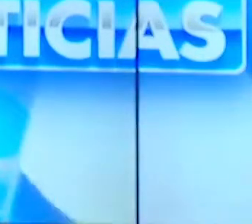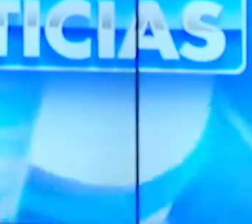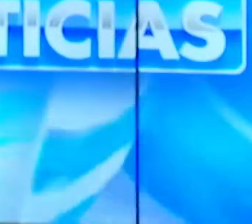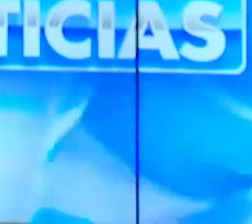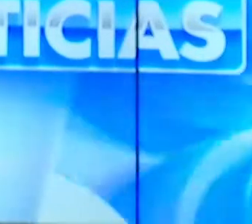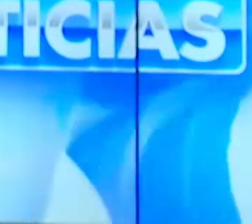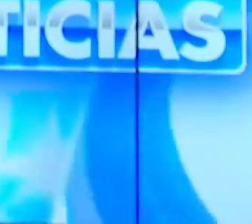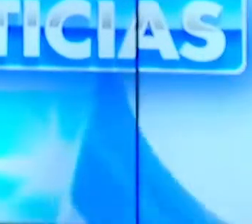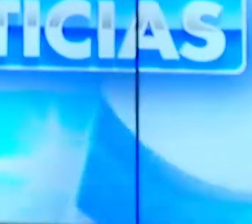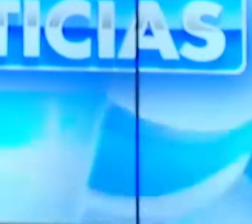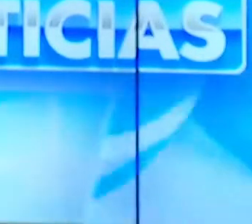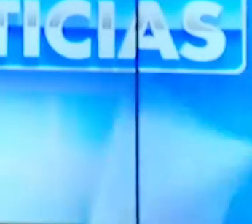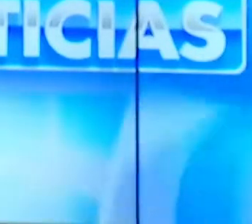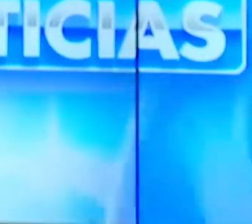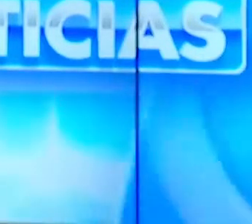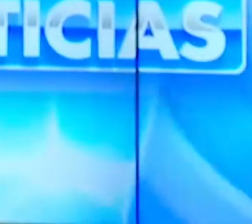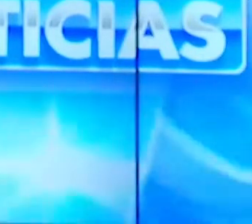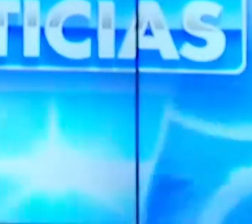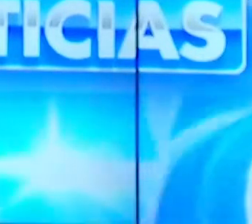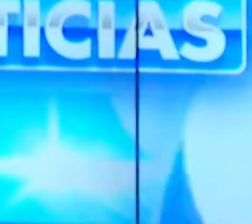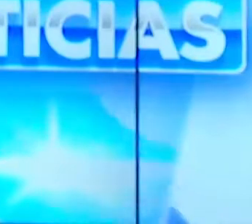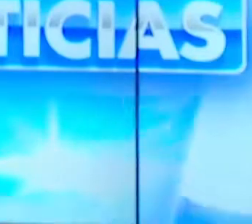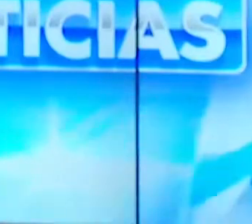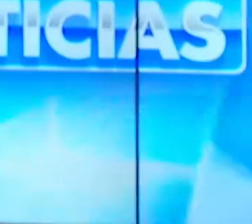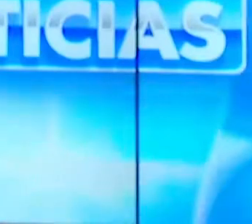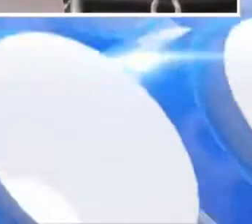nuestro compañero Iván Ávila. Iván, buenas tardes.